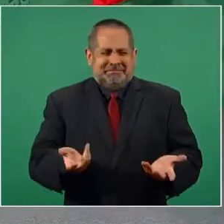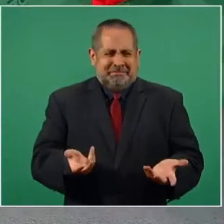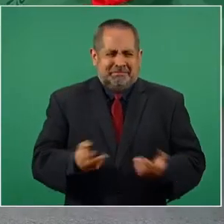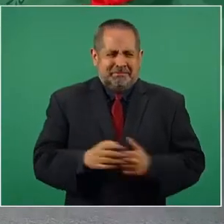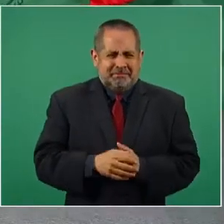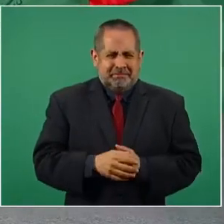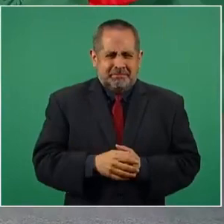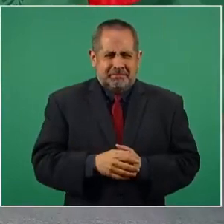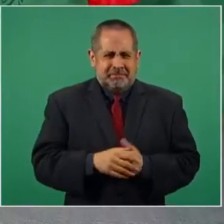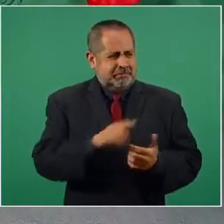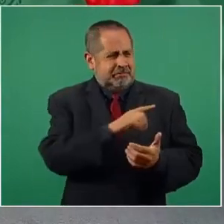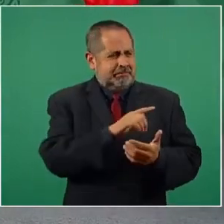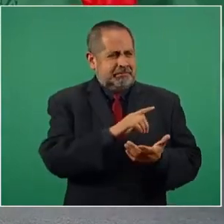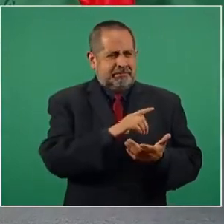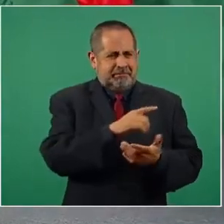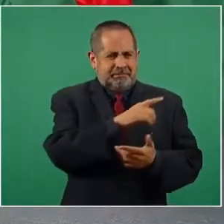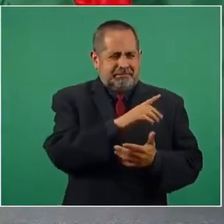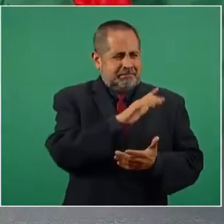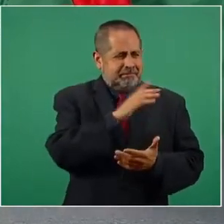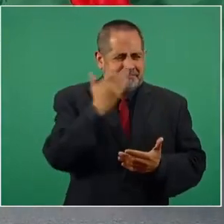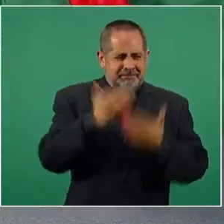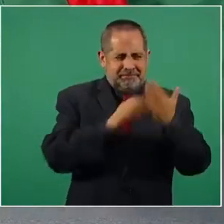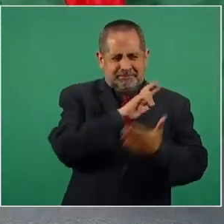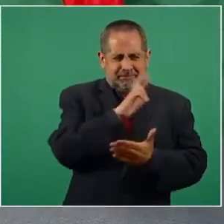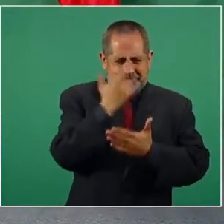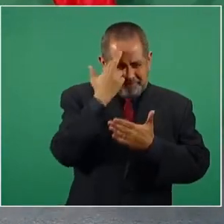porque violó el bando de policía y buen gobierno.